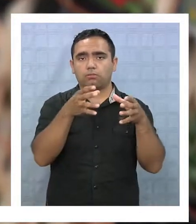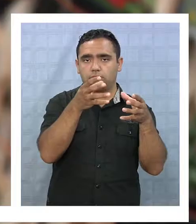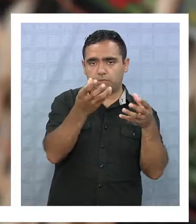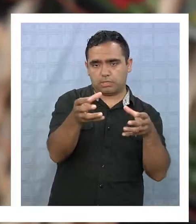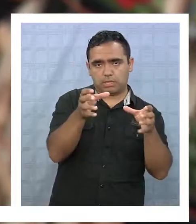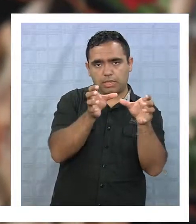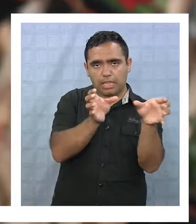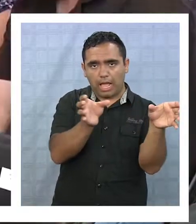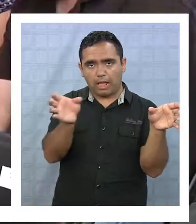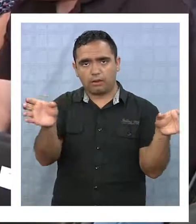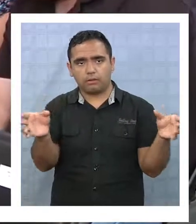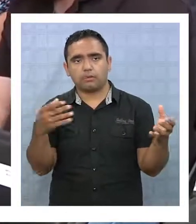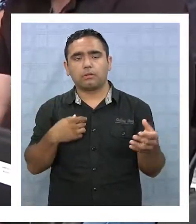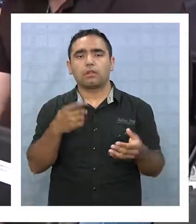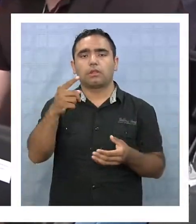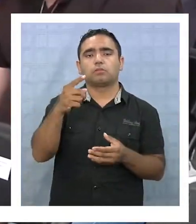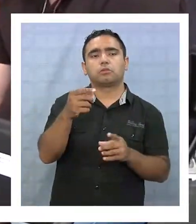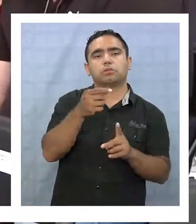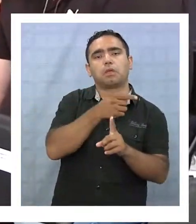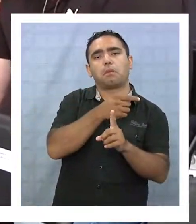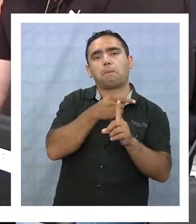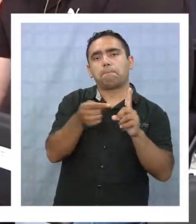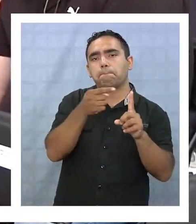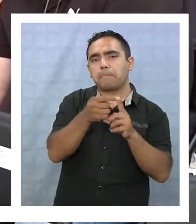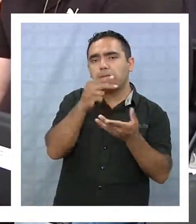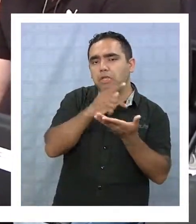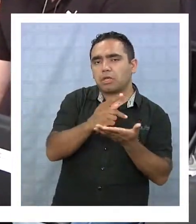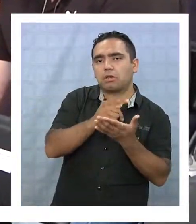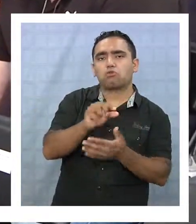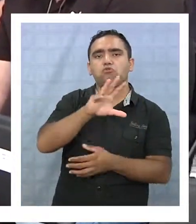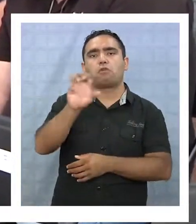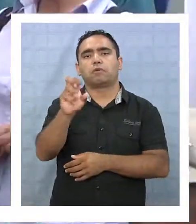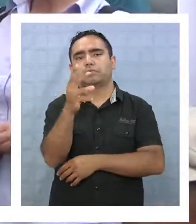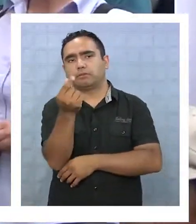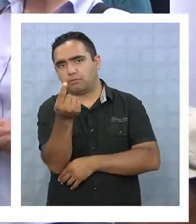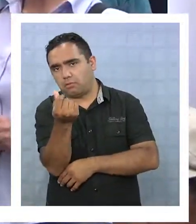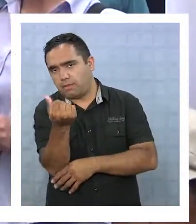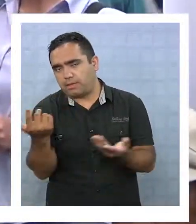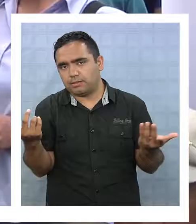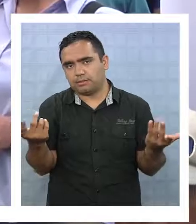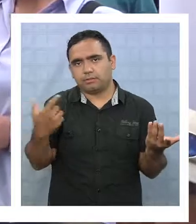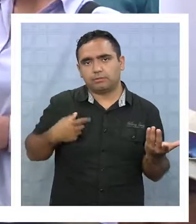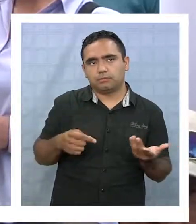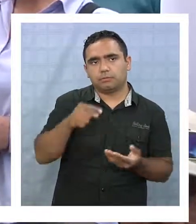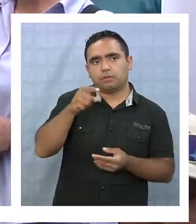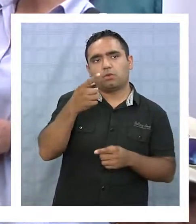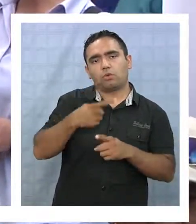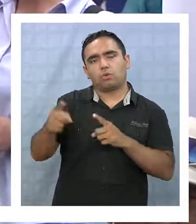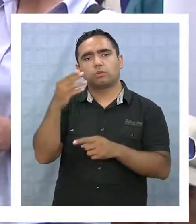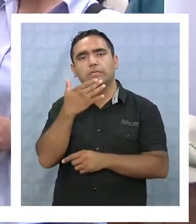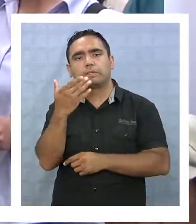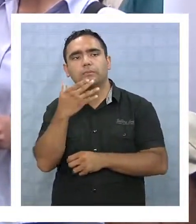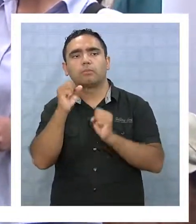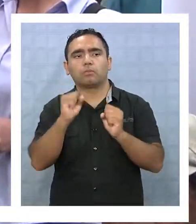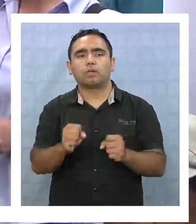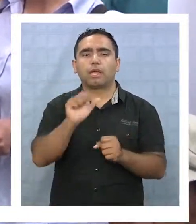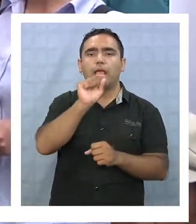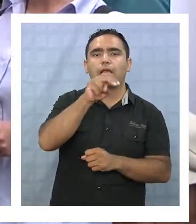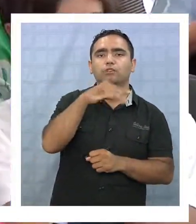anchoveta. El medio kilo va a costar 900 pesos, o sea, desde el punto de vista social podemos alimentar a una familia. Y por otro lado, tenemos